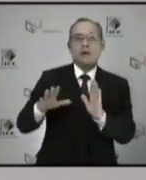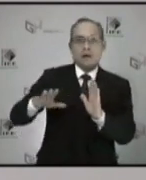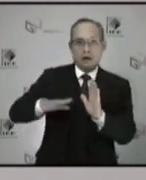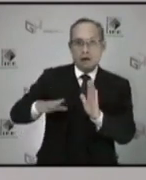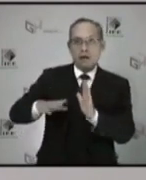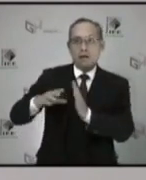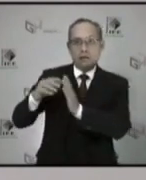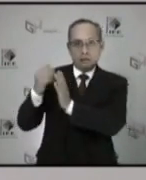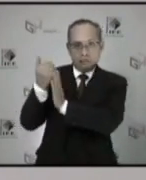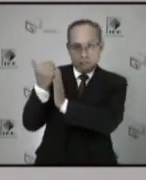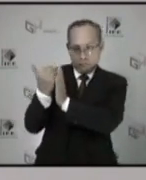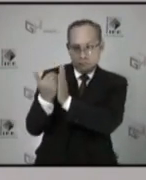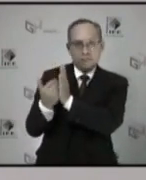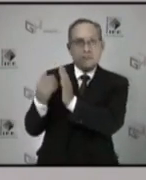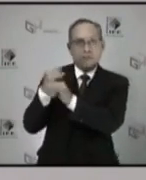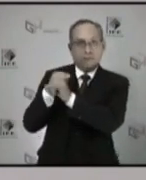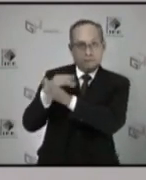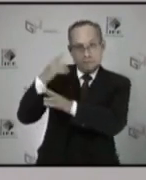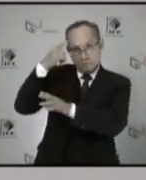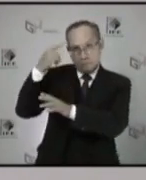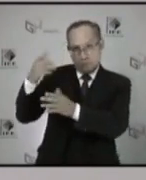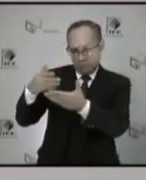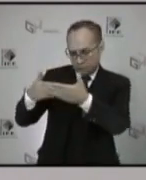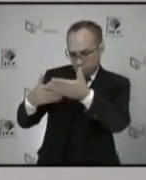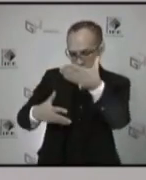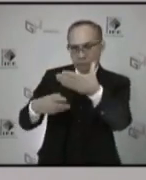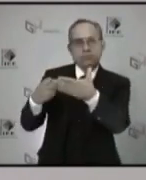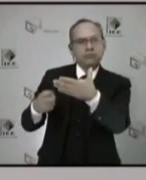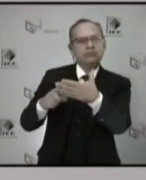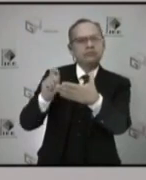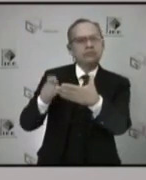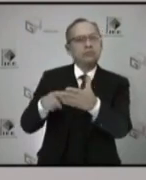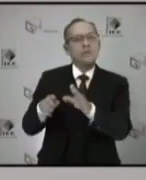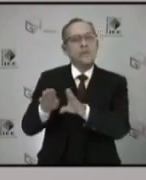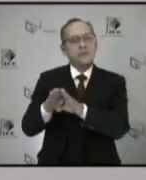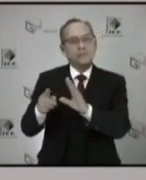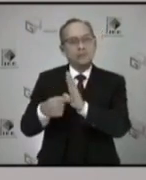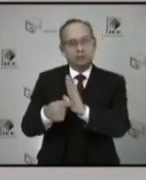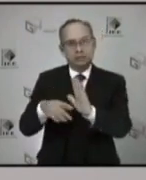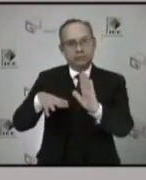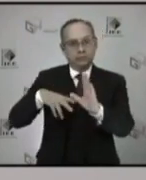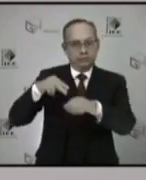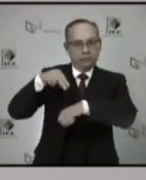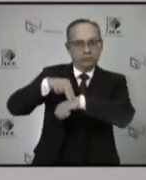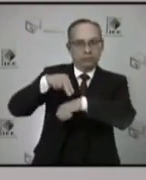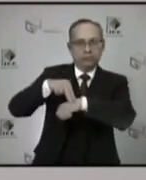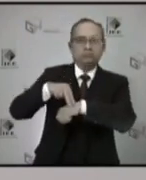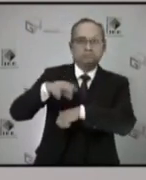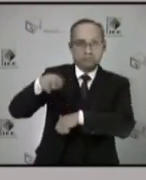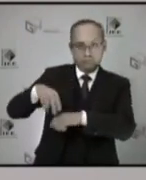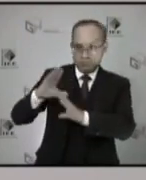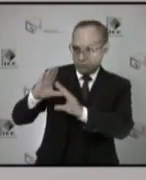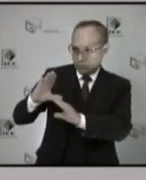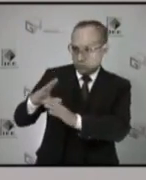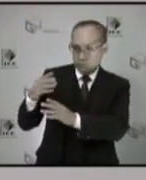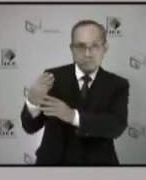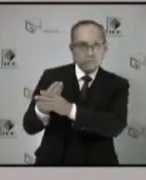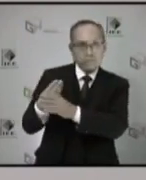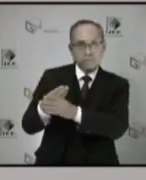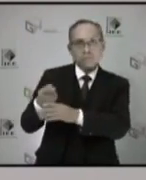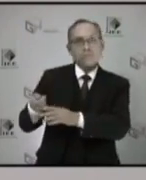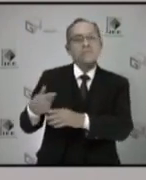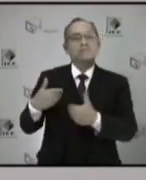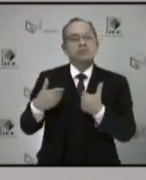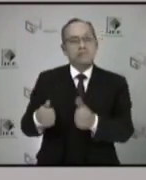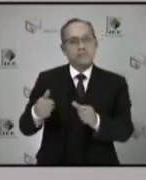debe distribuir de otra manera a los médicos, cómo se debe rehabilitar los espacios, cómo se